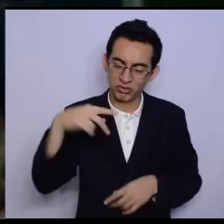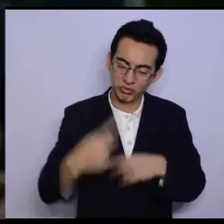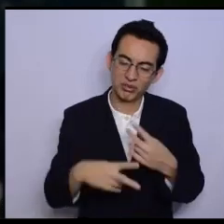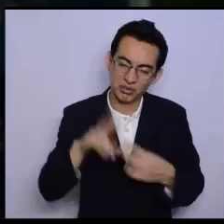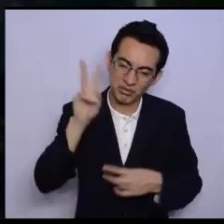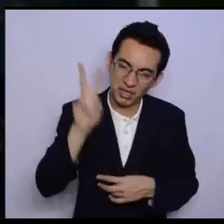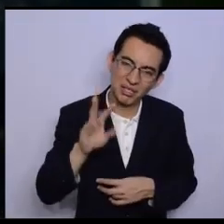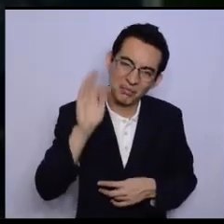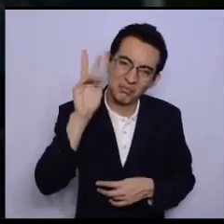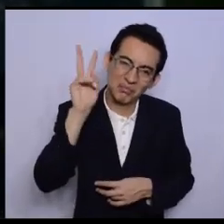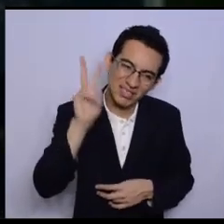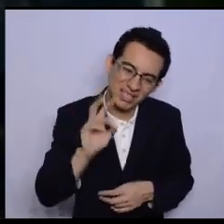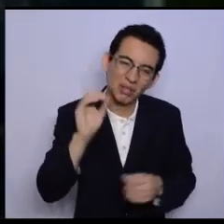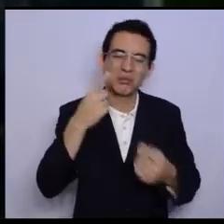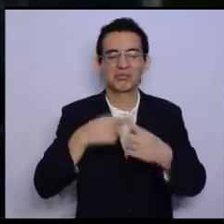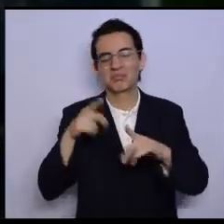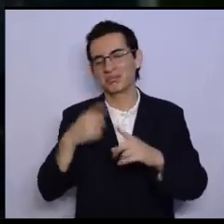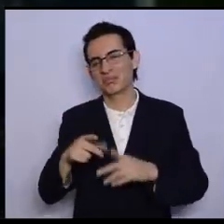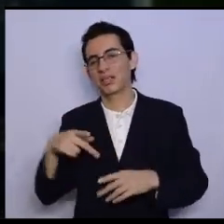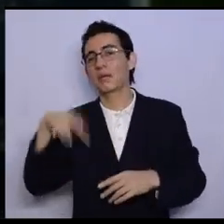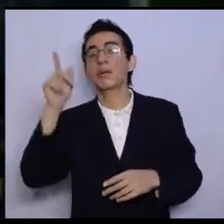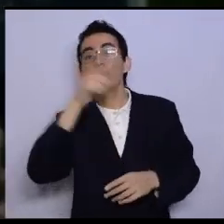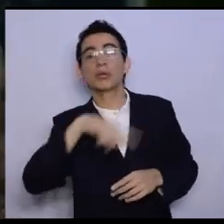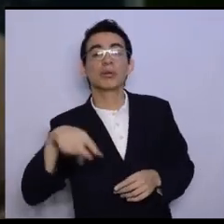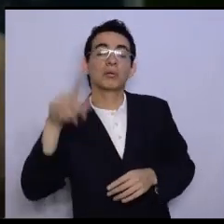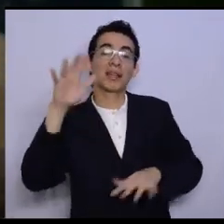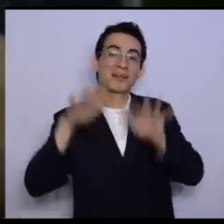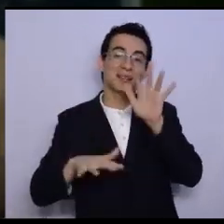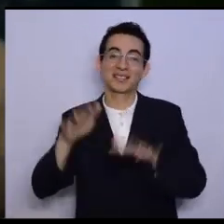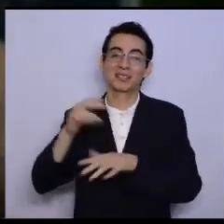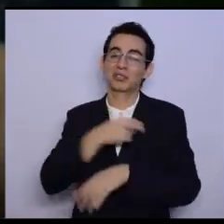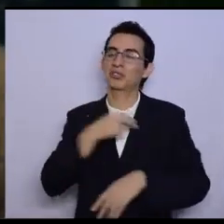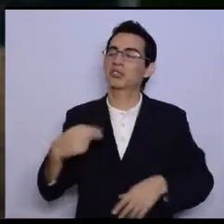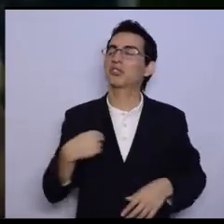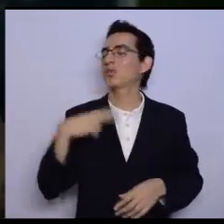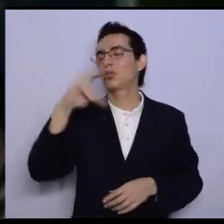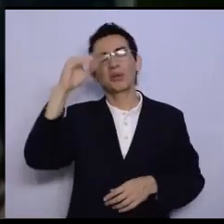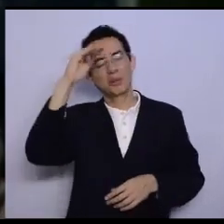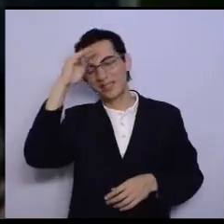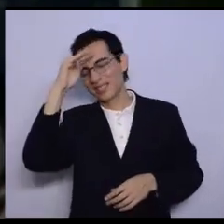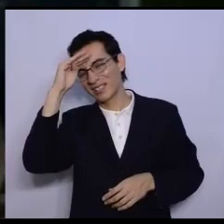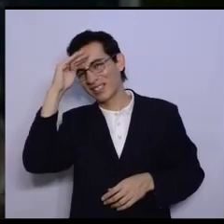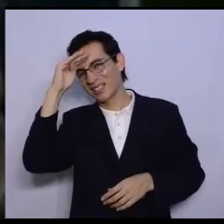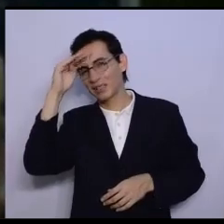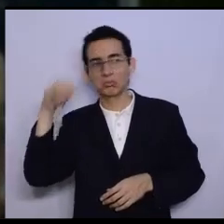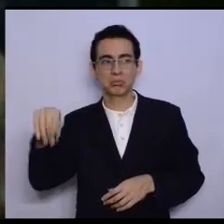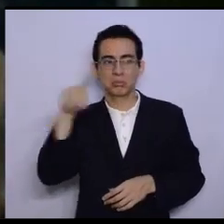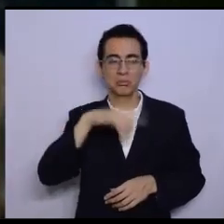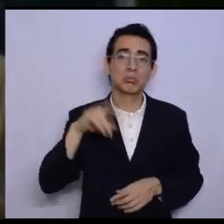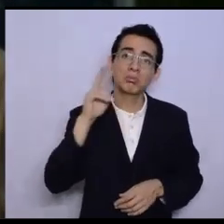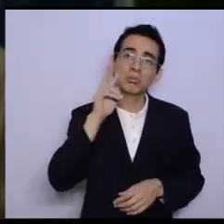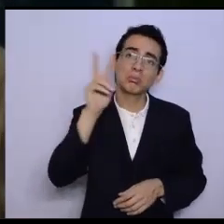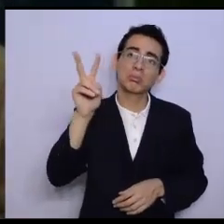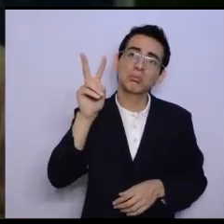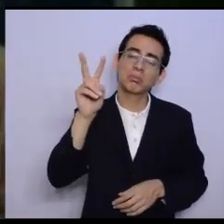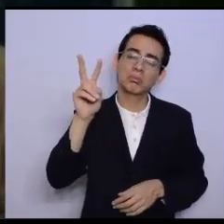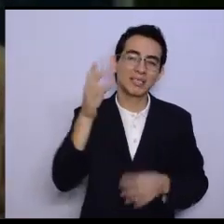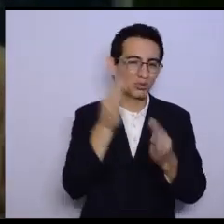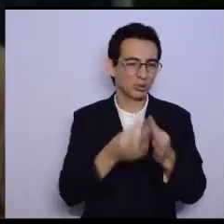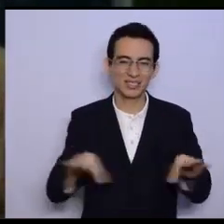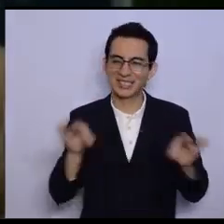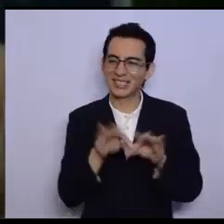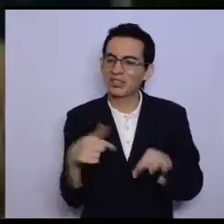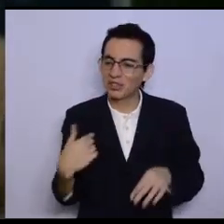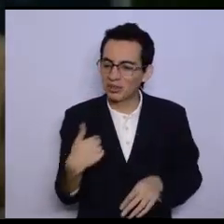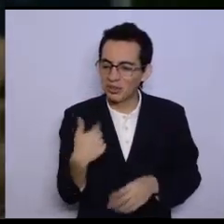paraíso. Pero lo dejo, dice, para que nadie piense en mí más de lo que en mí ve. A él le importaba que la gente viera a Cristo,